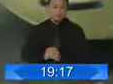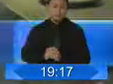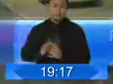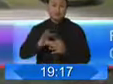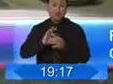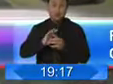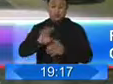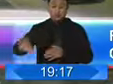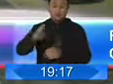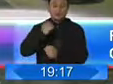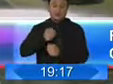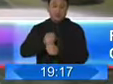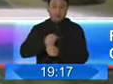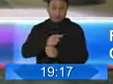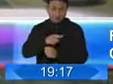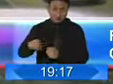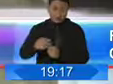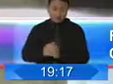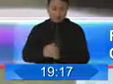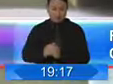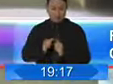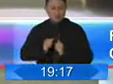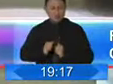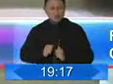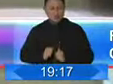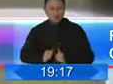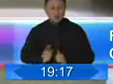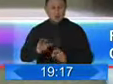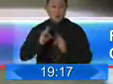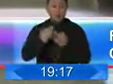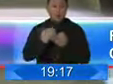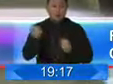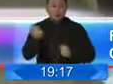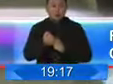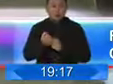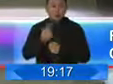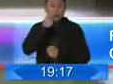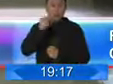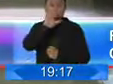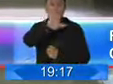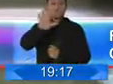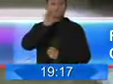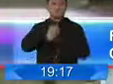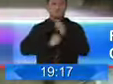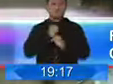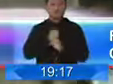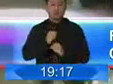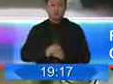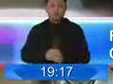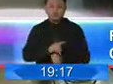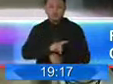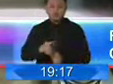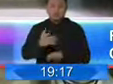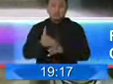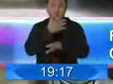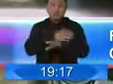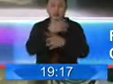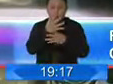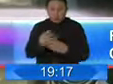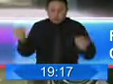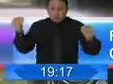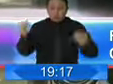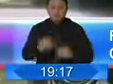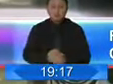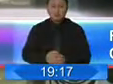de la cooperativa a la que pertenecía, consternados, acompañaron a la familia del hombre de 55 años de edad, que desapareció misteriosamente